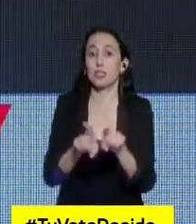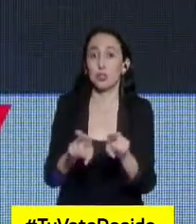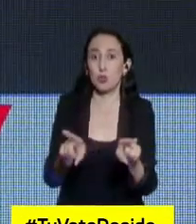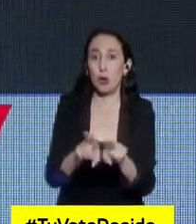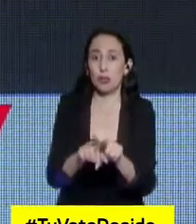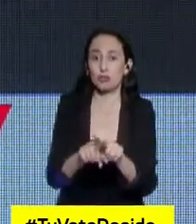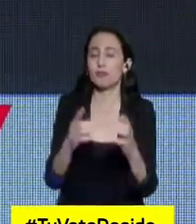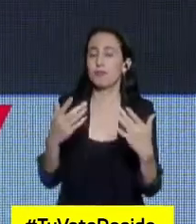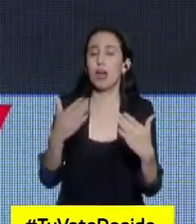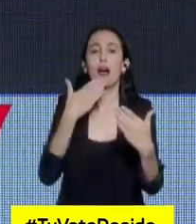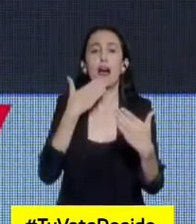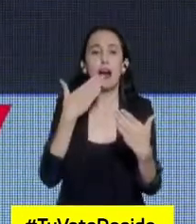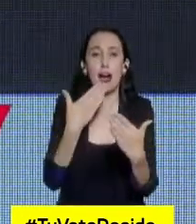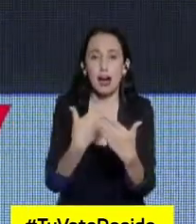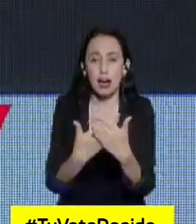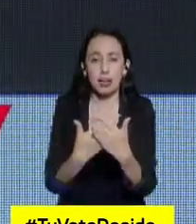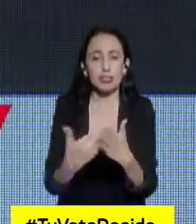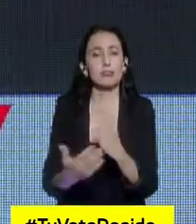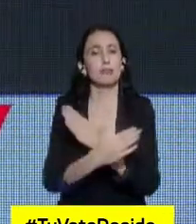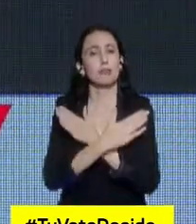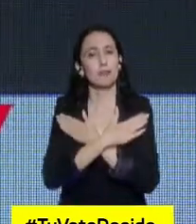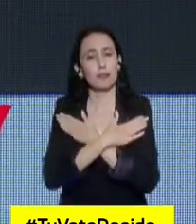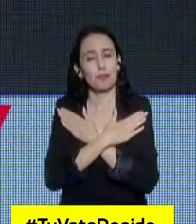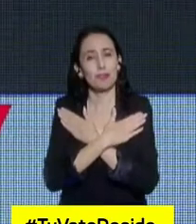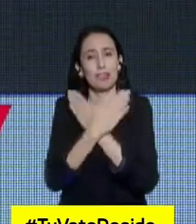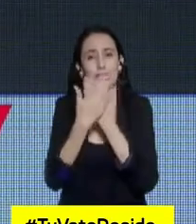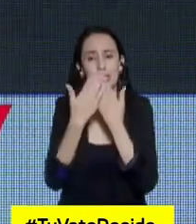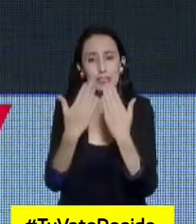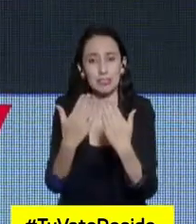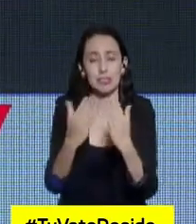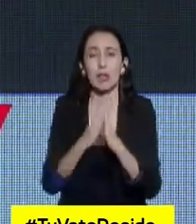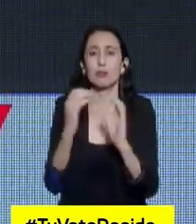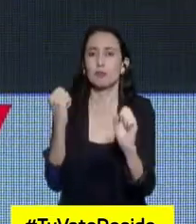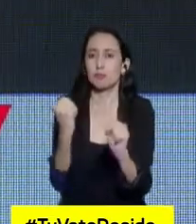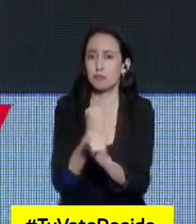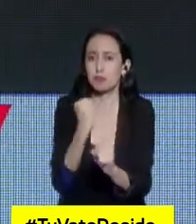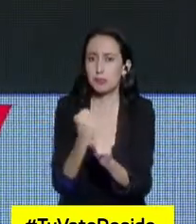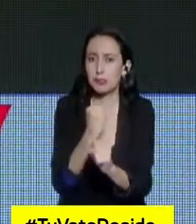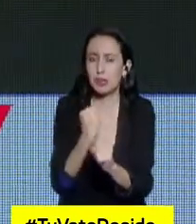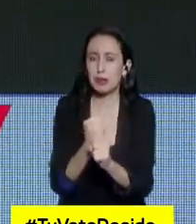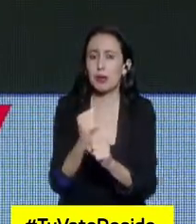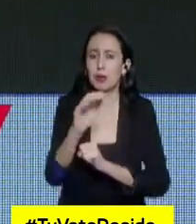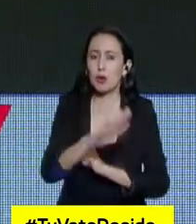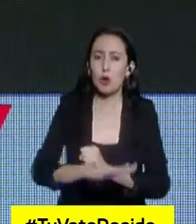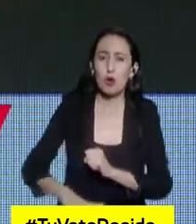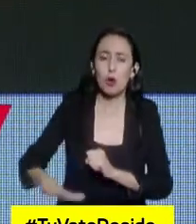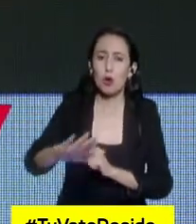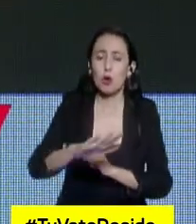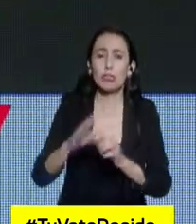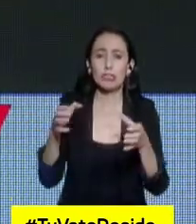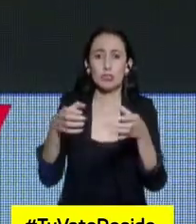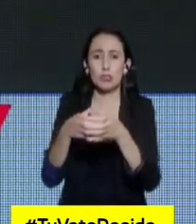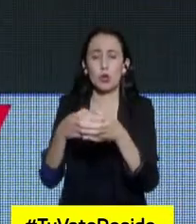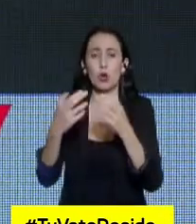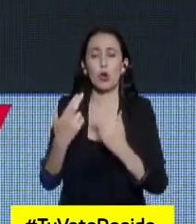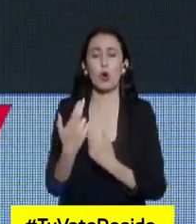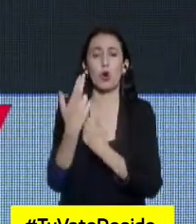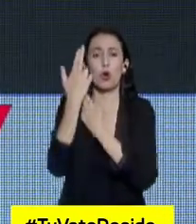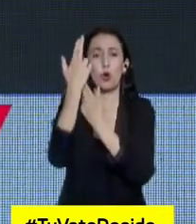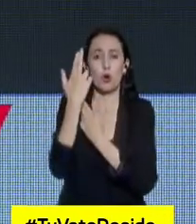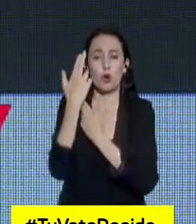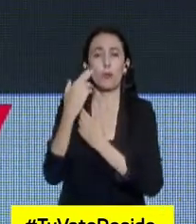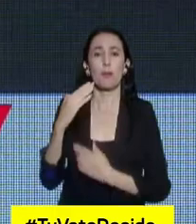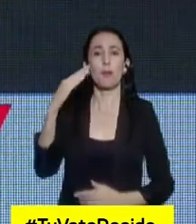Asimismo, agradecemos y felicitamos la gran labor realizada por las Fuerzas Armadas y la